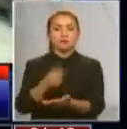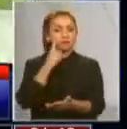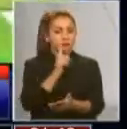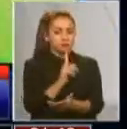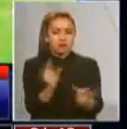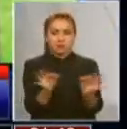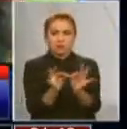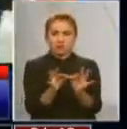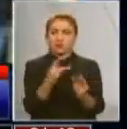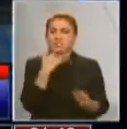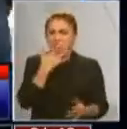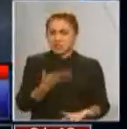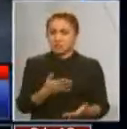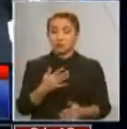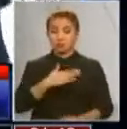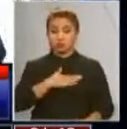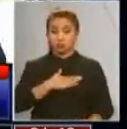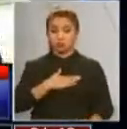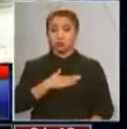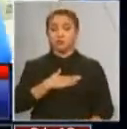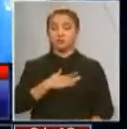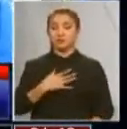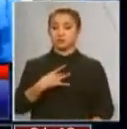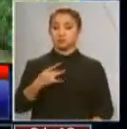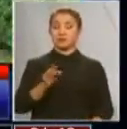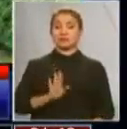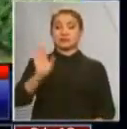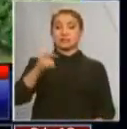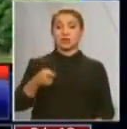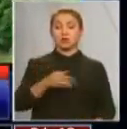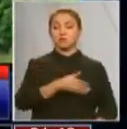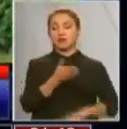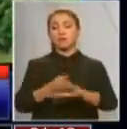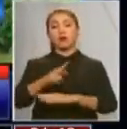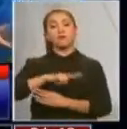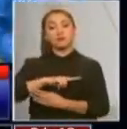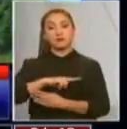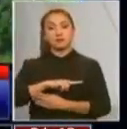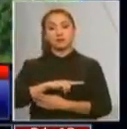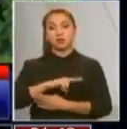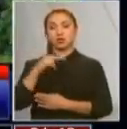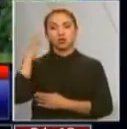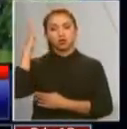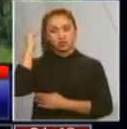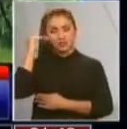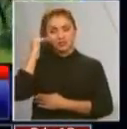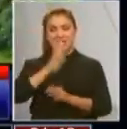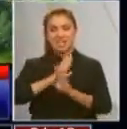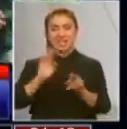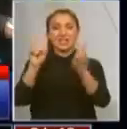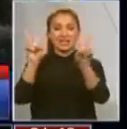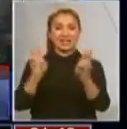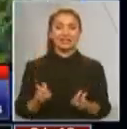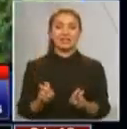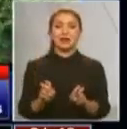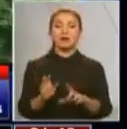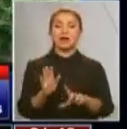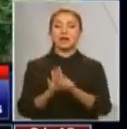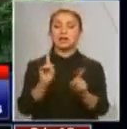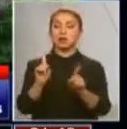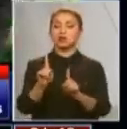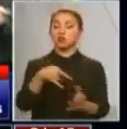tiene una explicación más simple todavía. Mira, yo cuando salgo senador me voy a Valparaíso, no conocía el tema de la actividad del